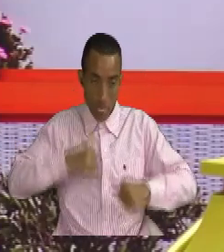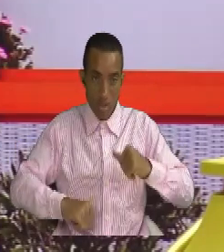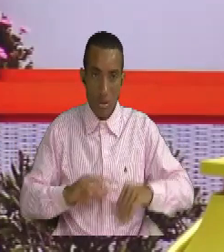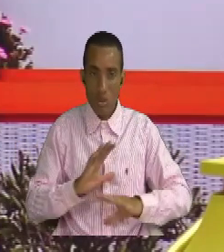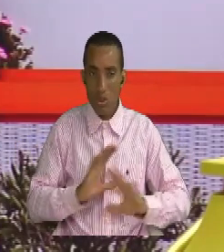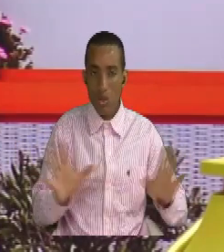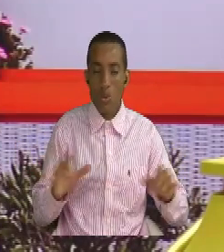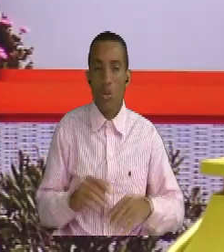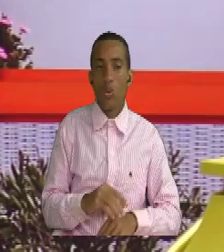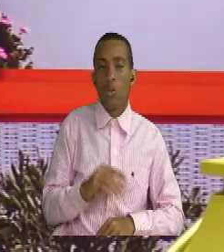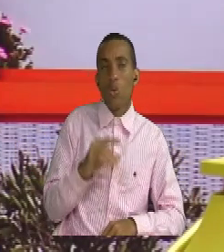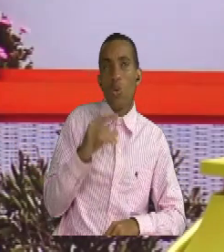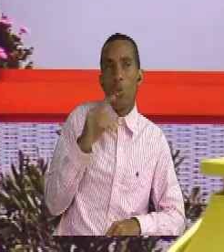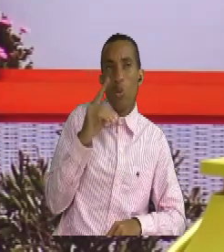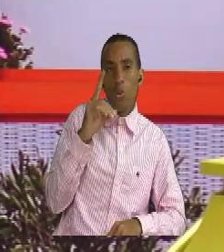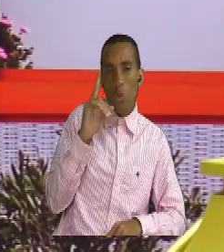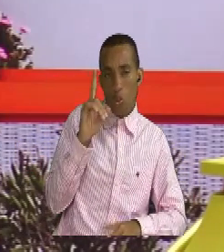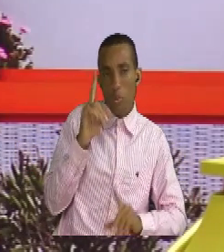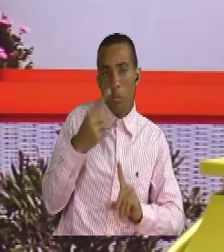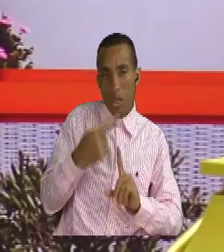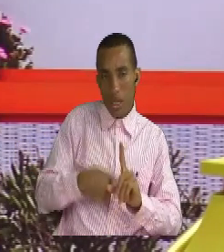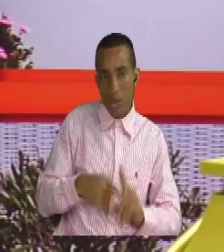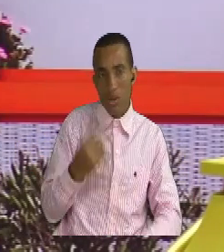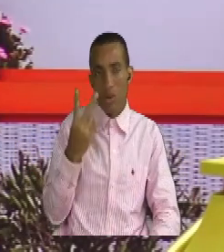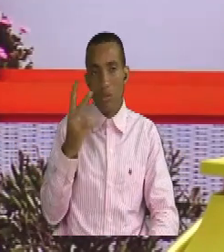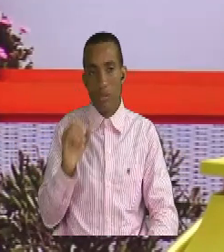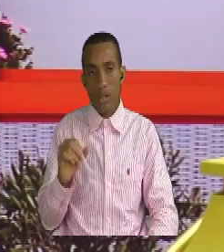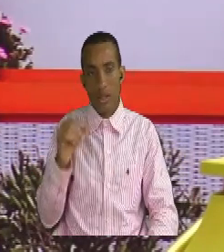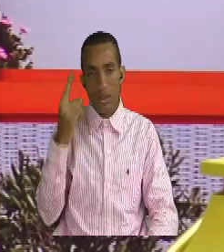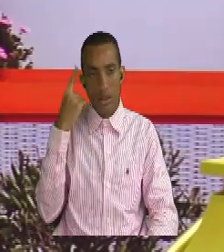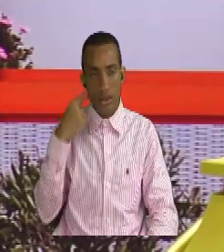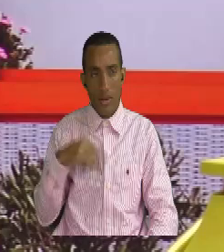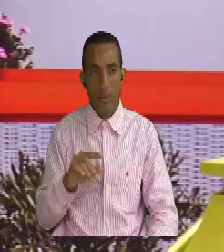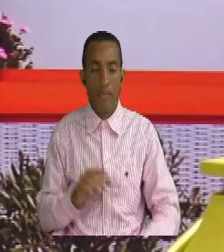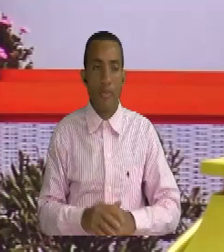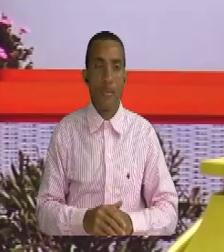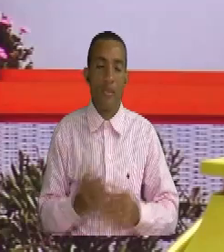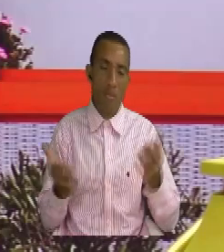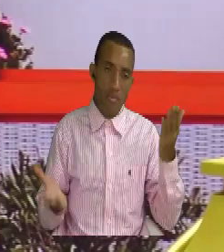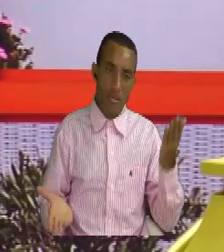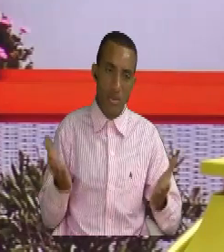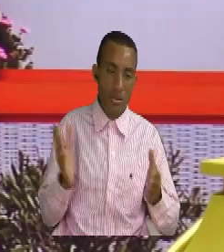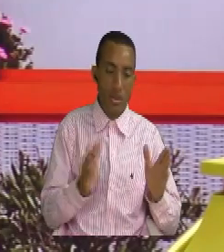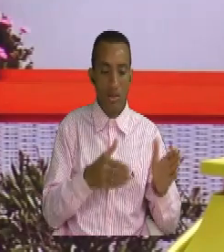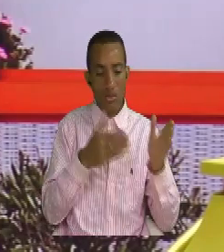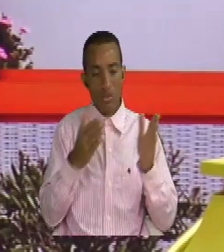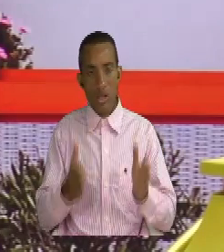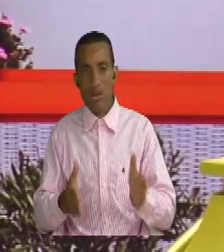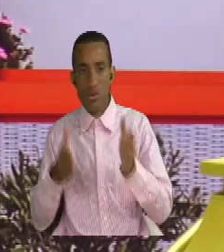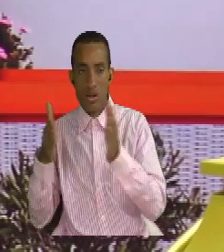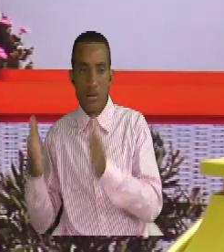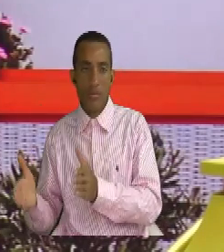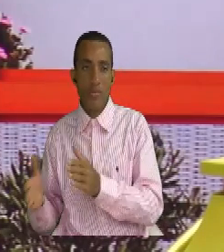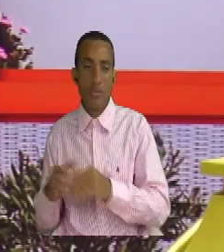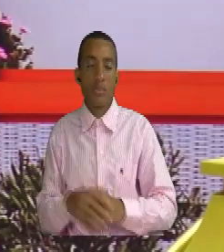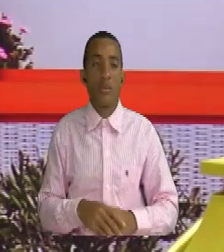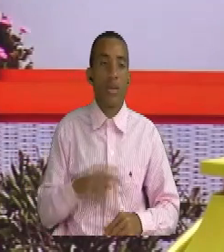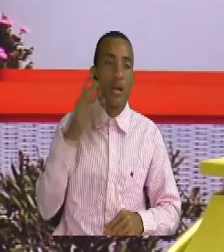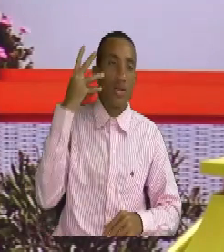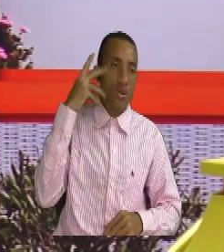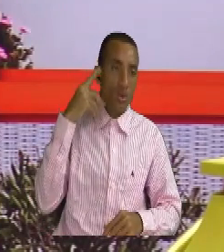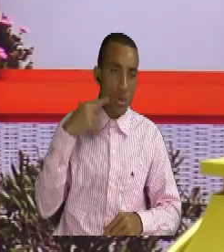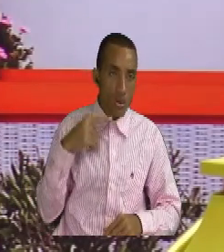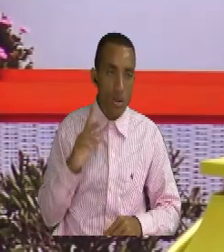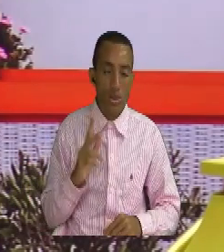o 20 días, dependiendo de cuántas sesiones lleve. También recomendamos que sea todos los días